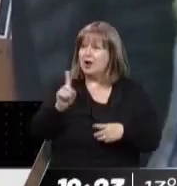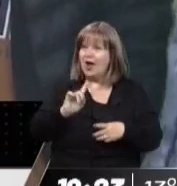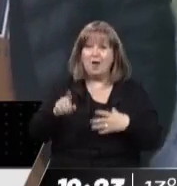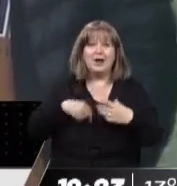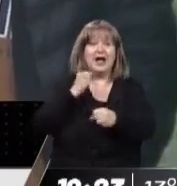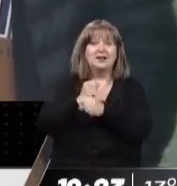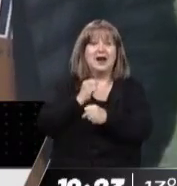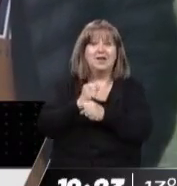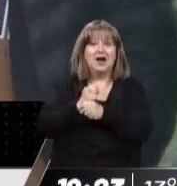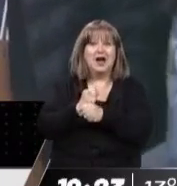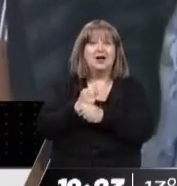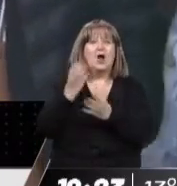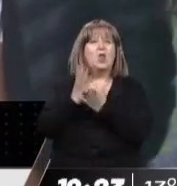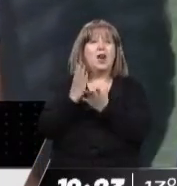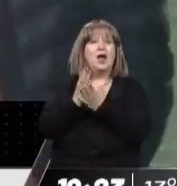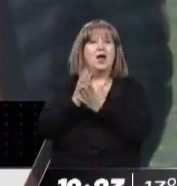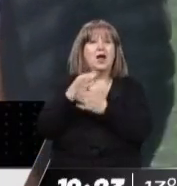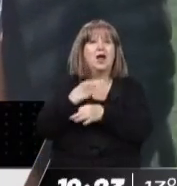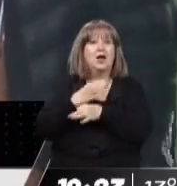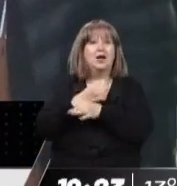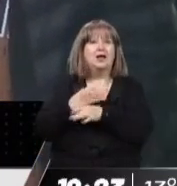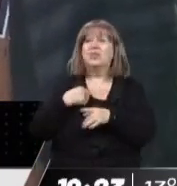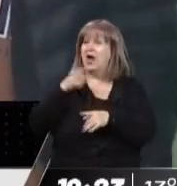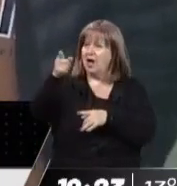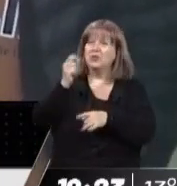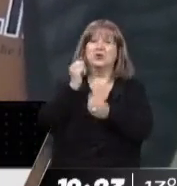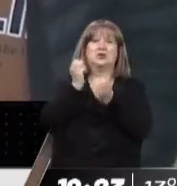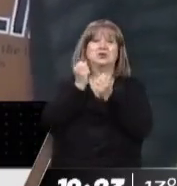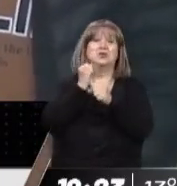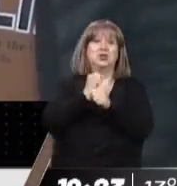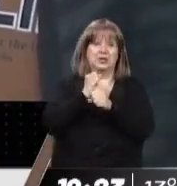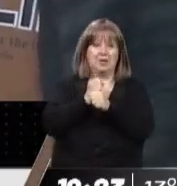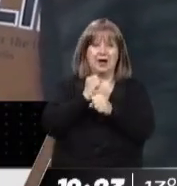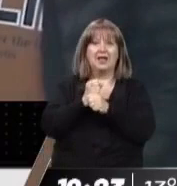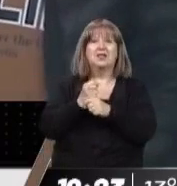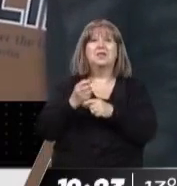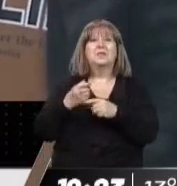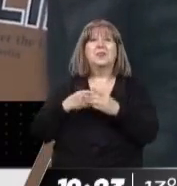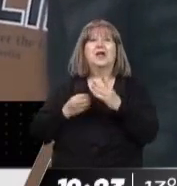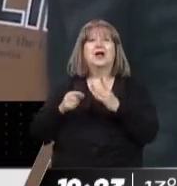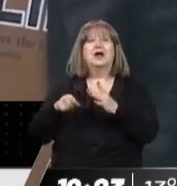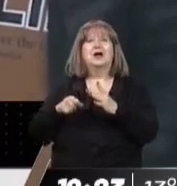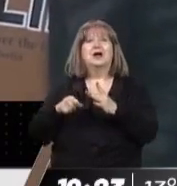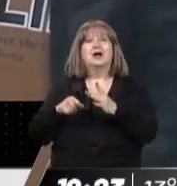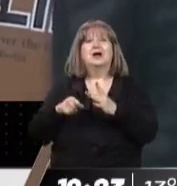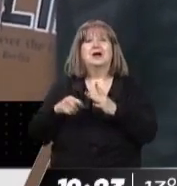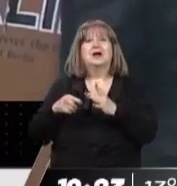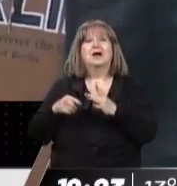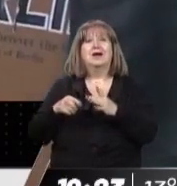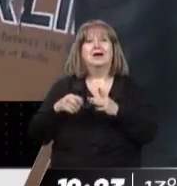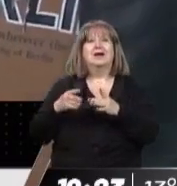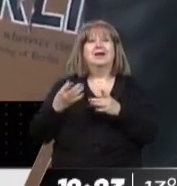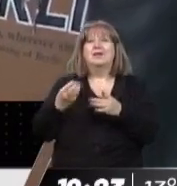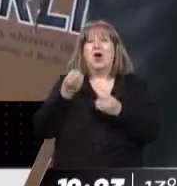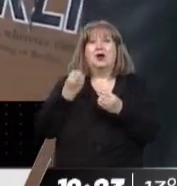A trabajar mañana. No a la escuela. Ya estás laburando. ¿Dónde estás laburando? En la Feria de Godoy Cruz. ¿Y te levantás? A las 5 y media. No, pero pasa tienes